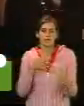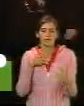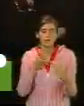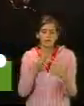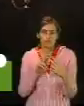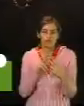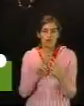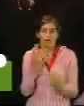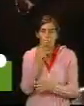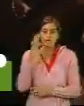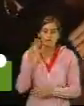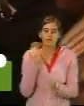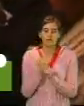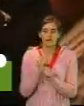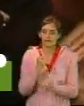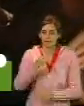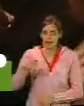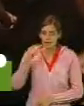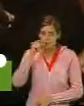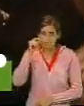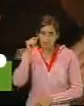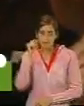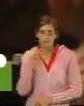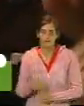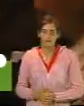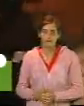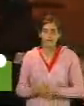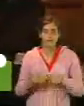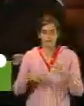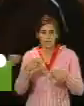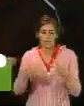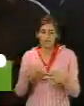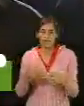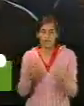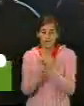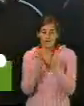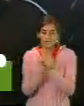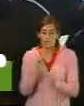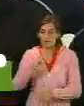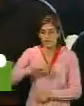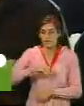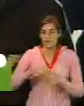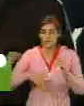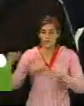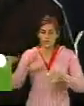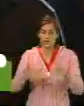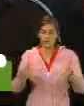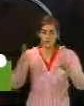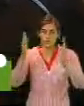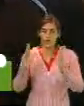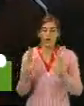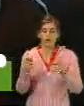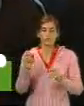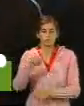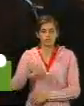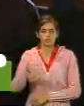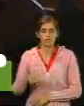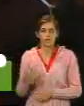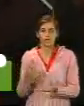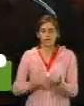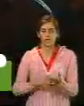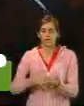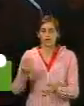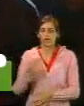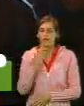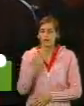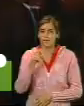pues el compromiso de los trabajadores y trabajadoras con la producción de acero, en lo necesario para la construcción de viviendas. Bueno, sí, efectivamente, como lo